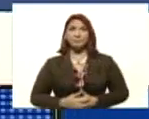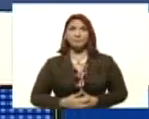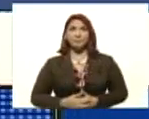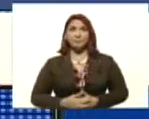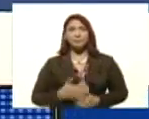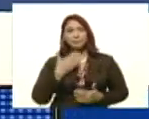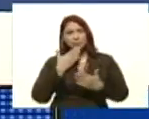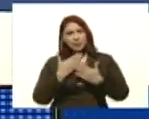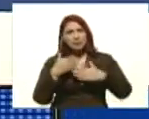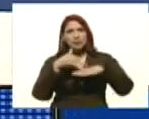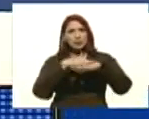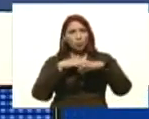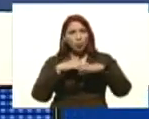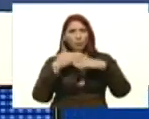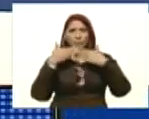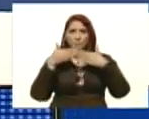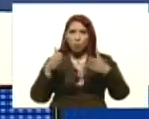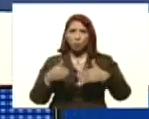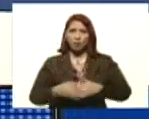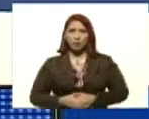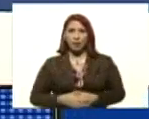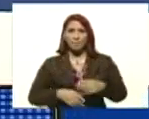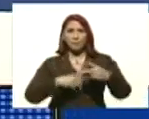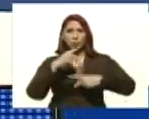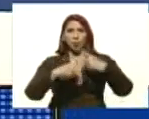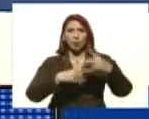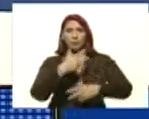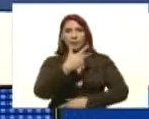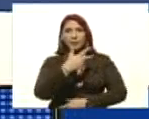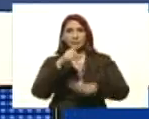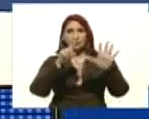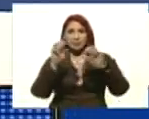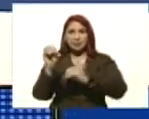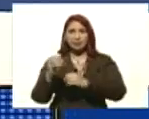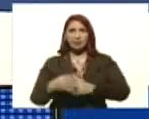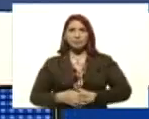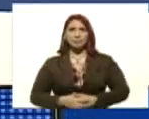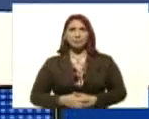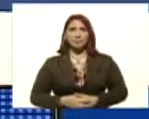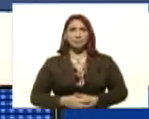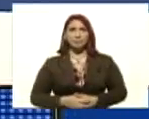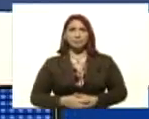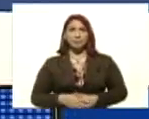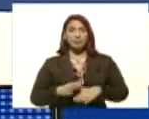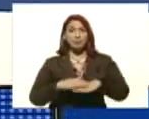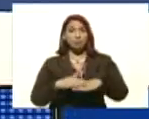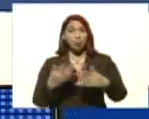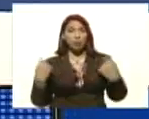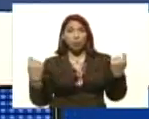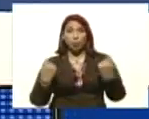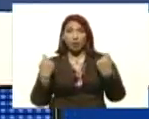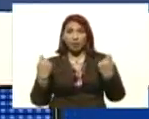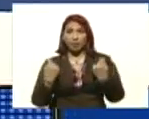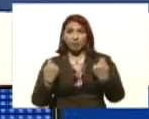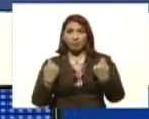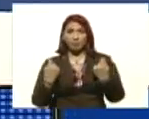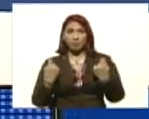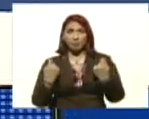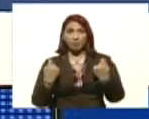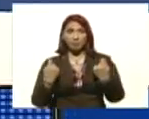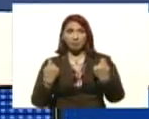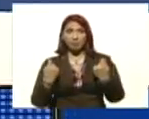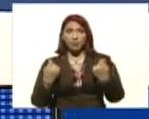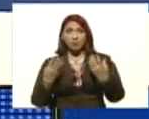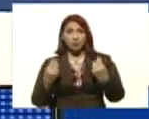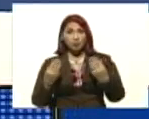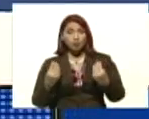Pido disculpas públicas al programa 360. Porque, bueno, esta jornada se pone